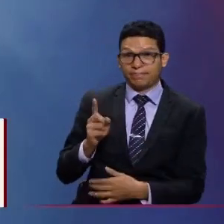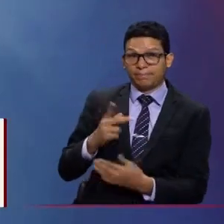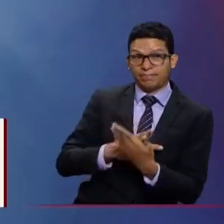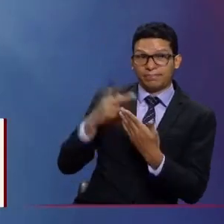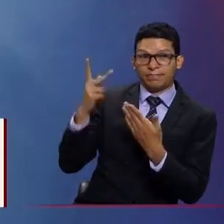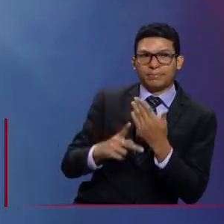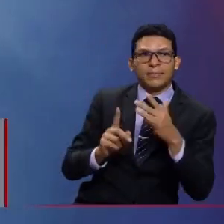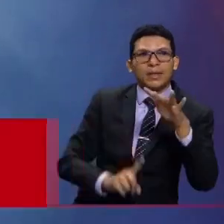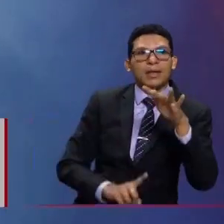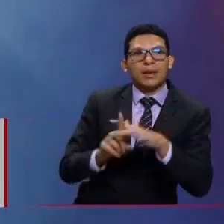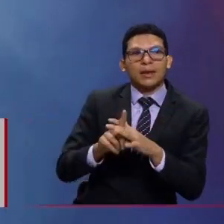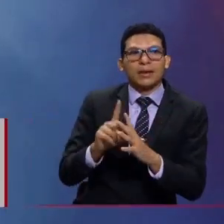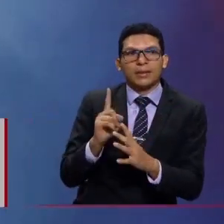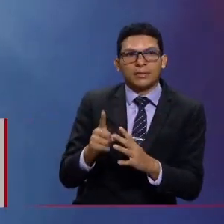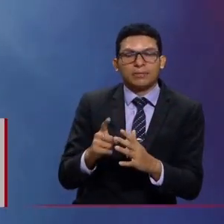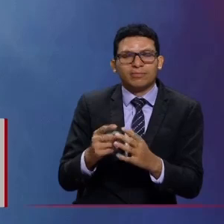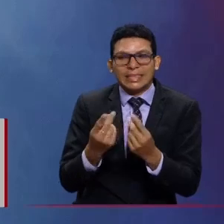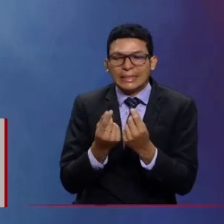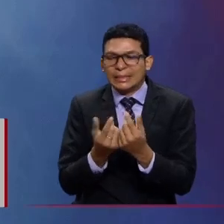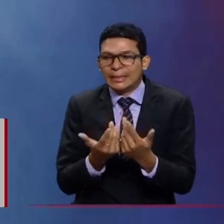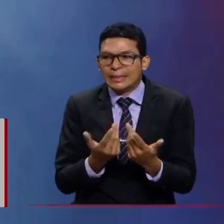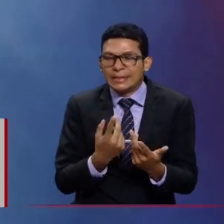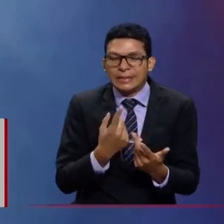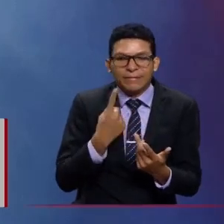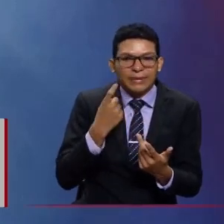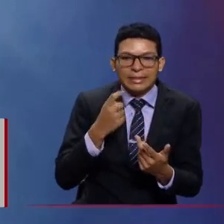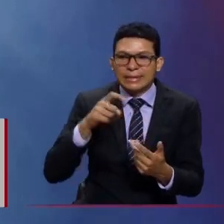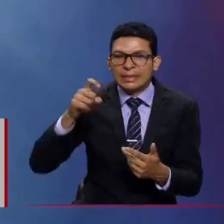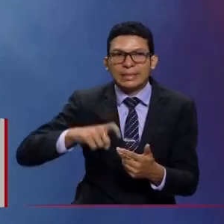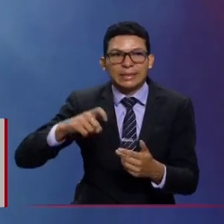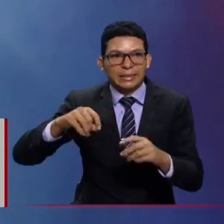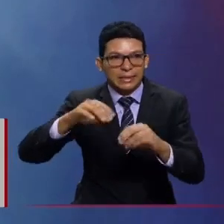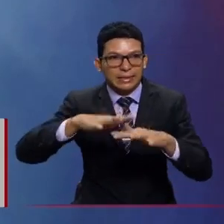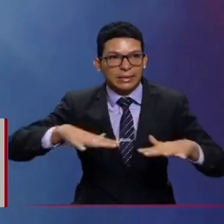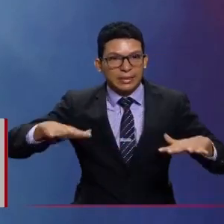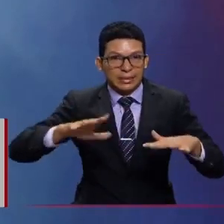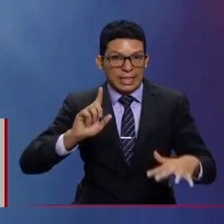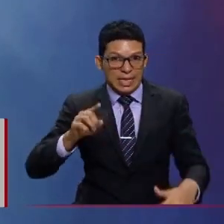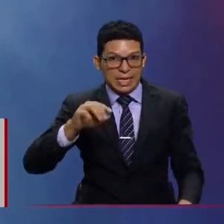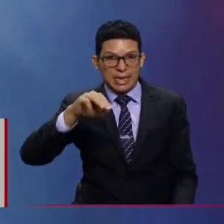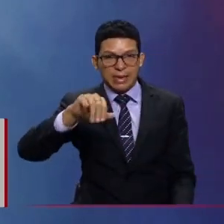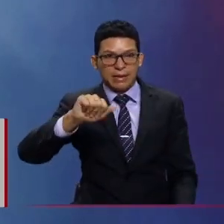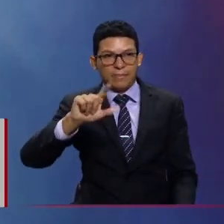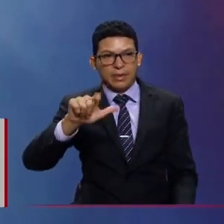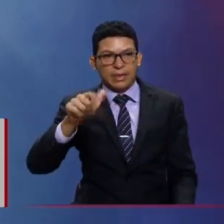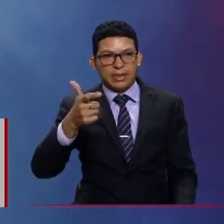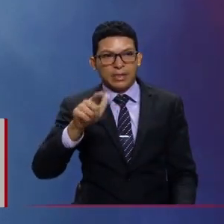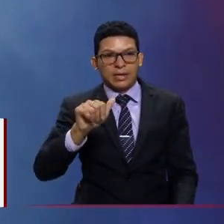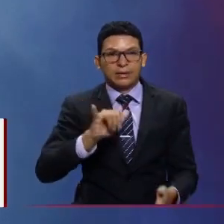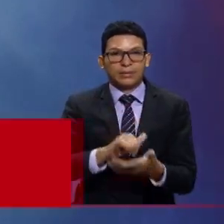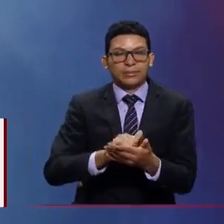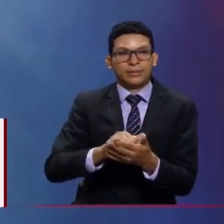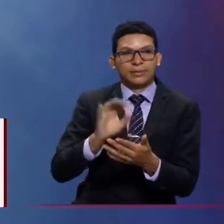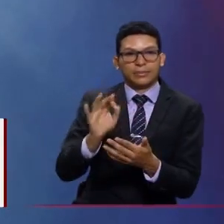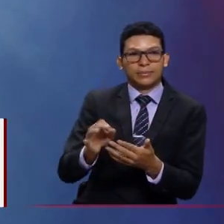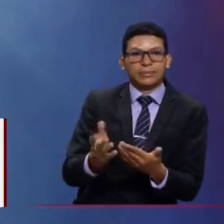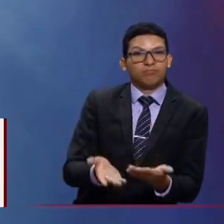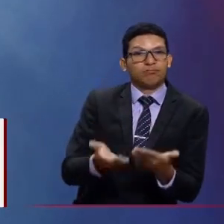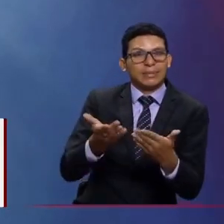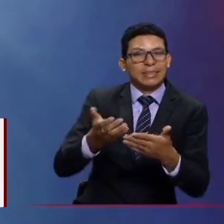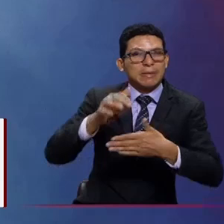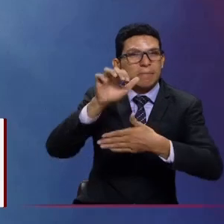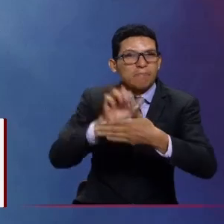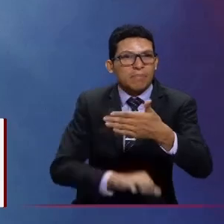proyecto que nace por ver la escasez y la necesidad dentro del territorio de Bahía Málaga para poder mitigar todos